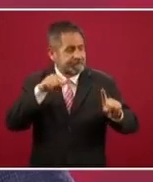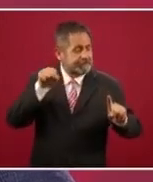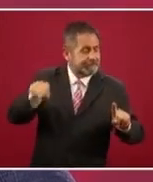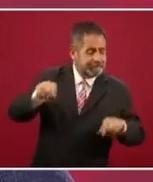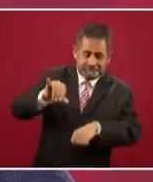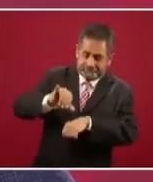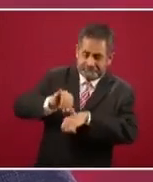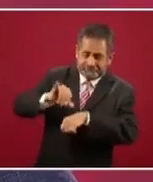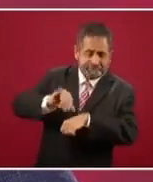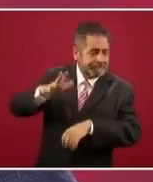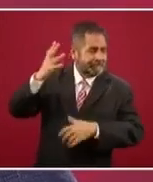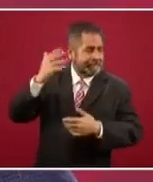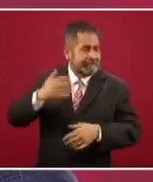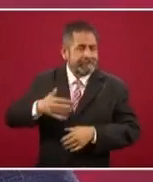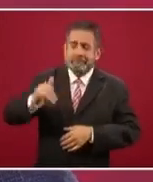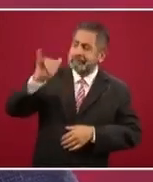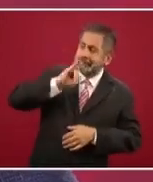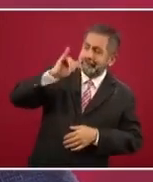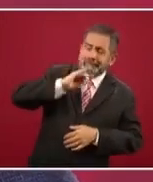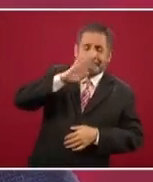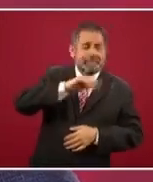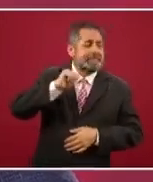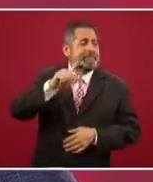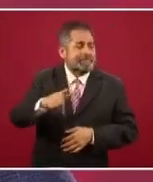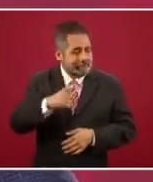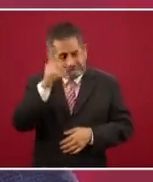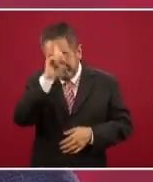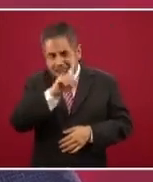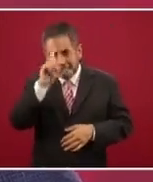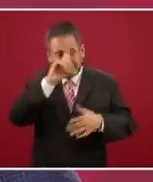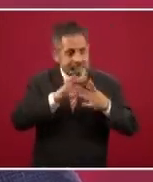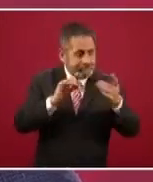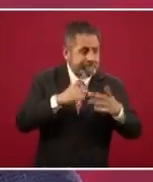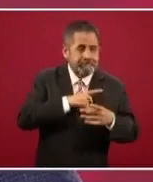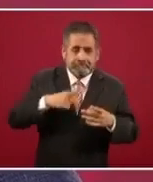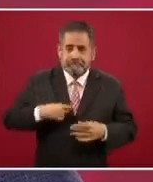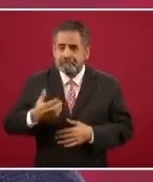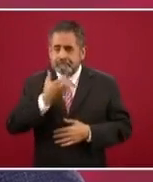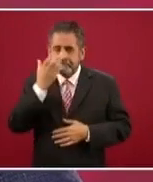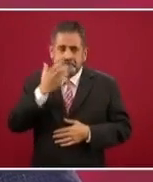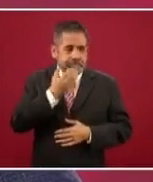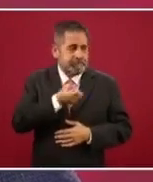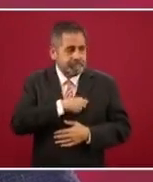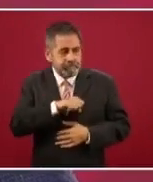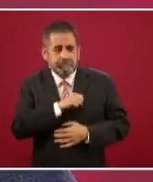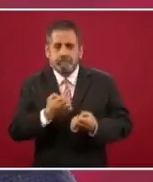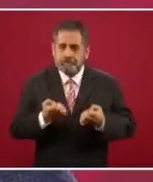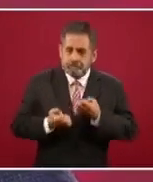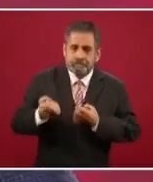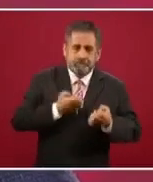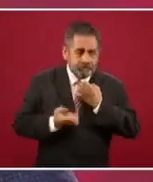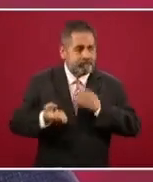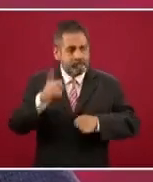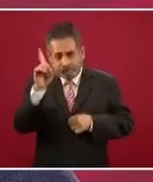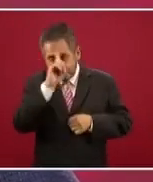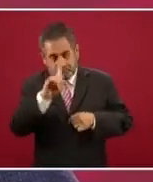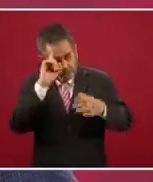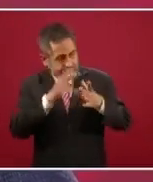parte de la nutrición saludable, los hábitos, el ejercicio y una serie de acciones que no